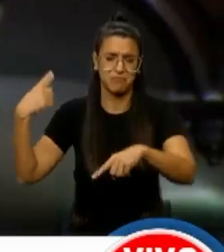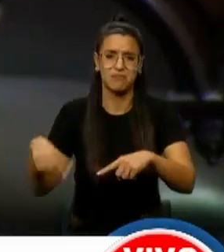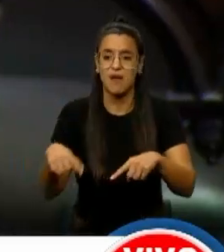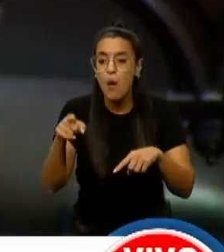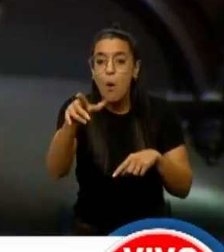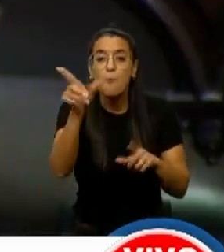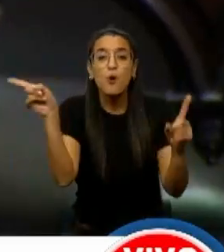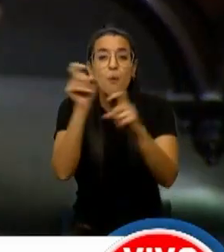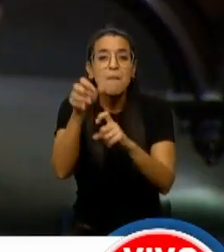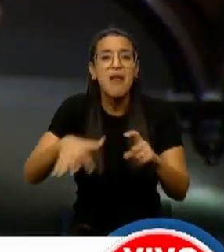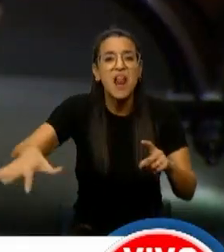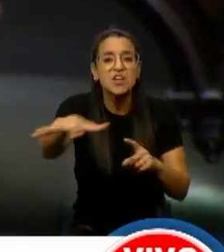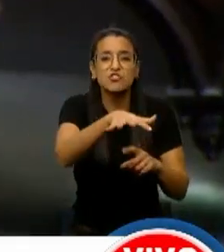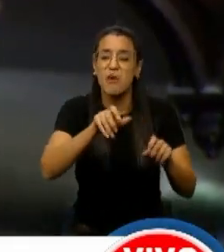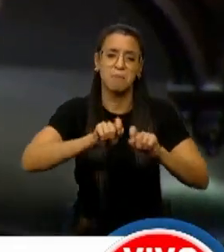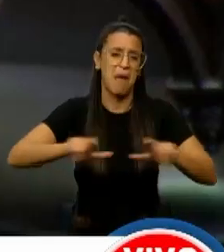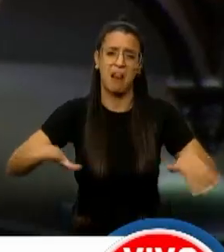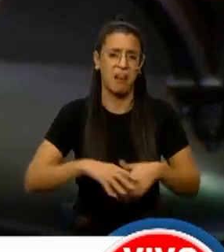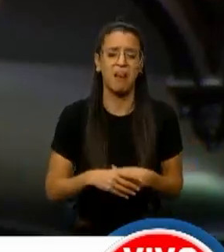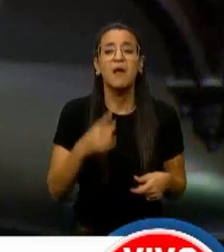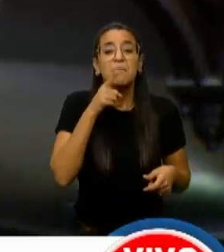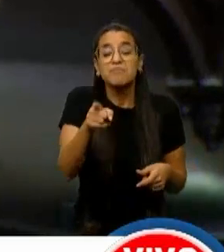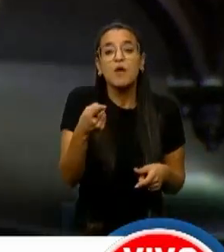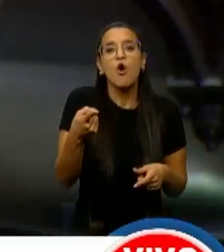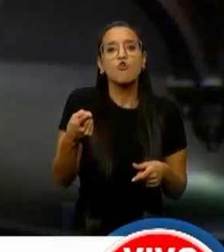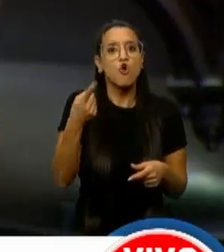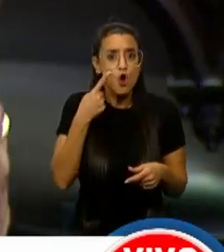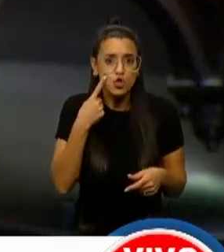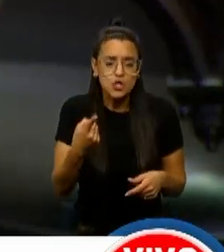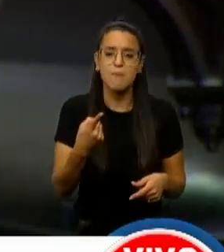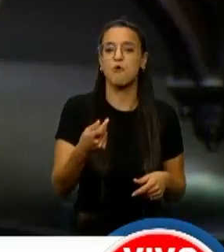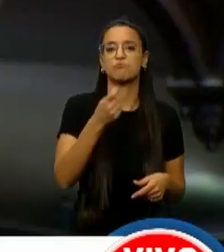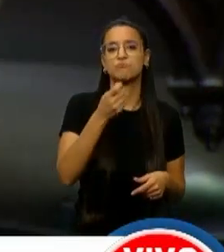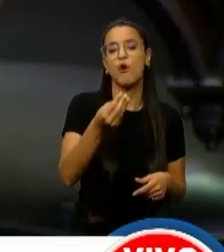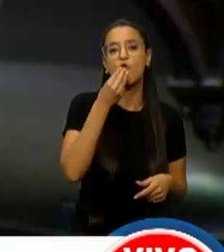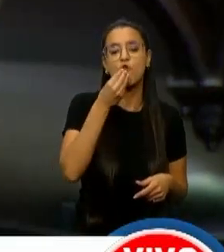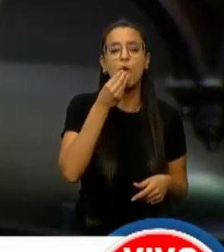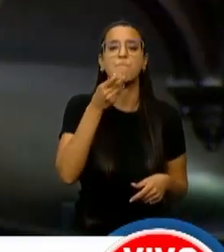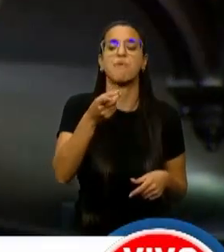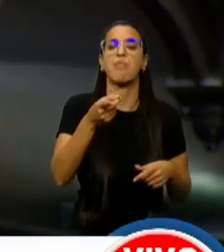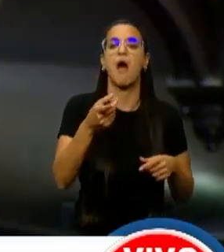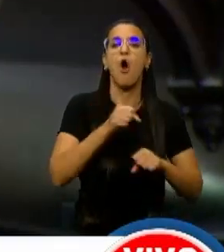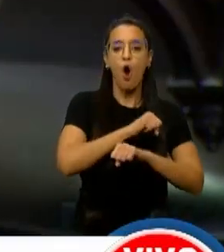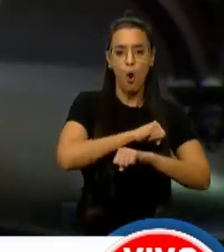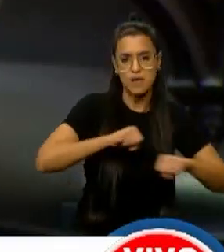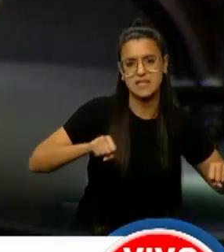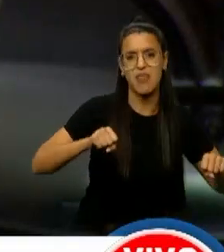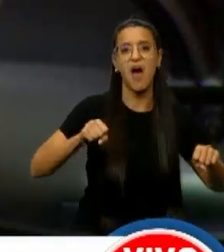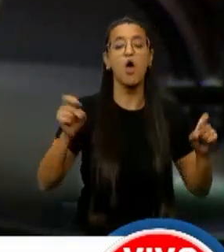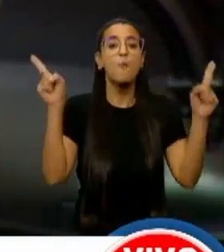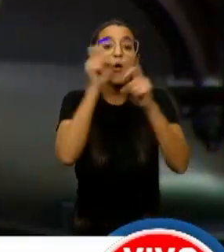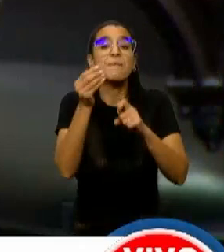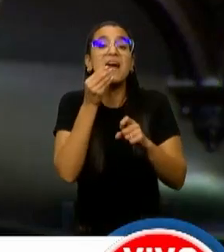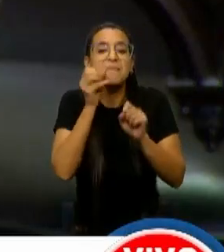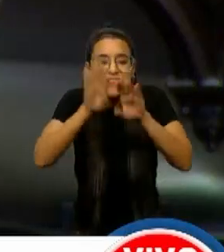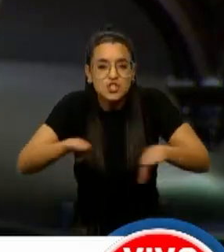sociedad. Y decir esto no implica desconocer que la malnutrición, la obesidad infantil son problemas que tenemos